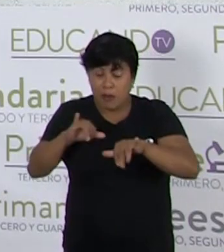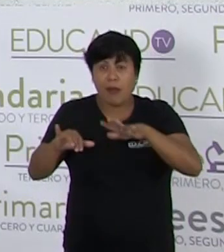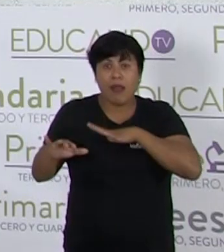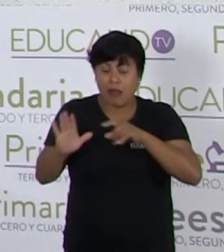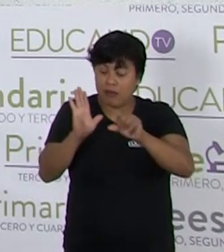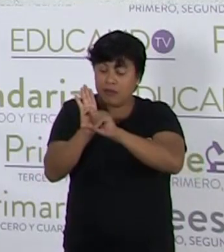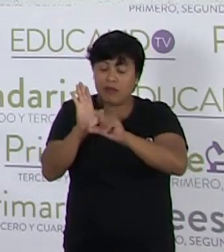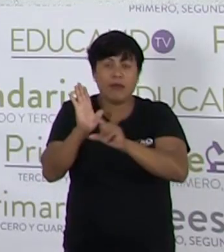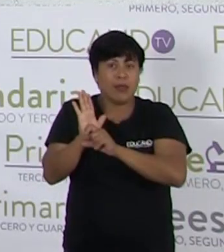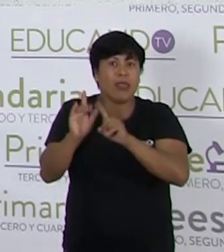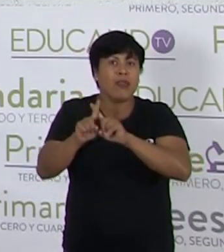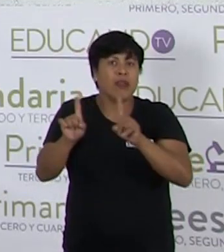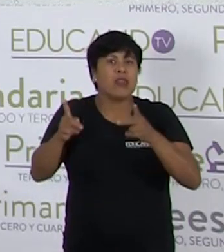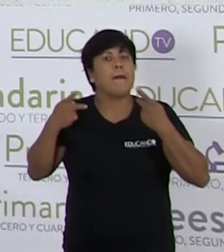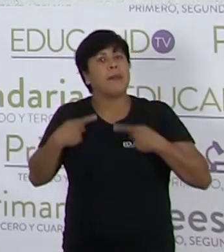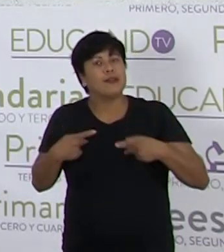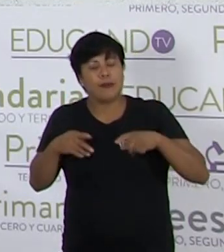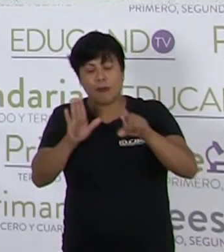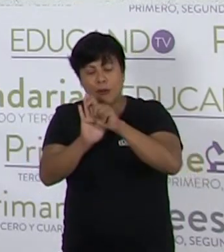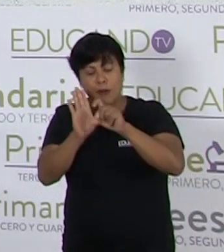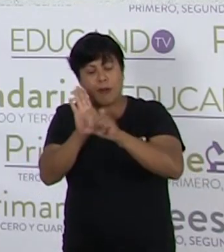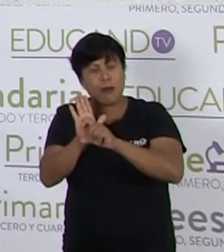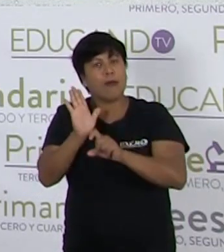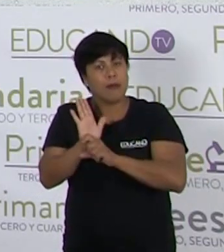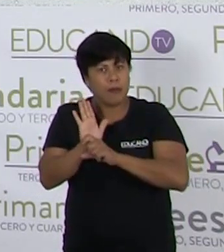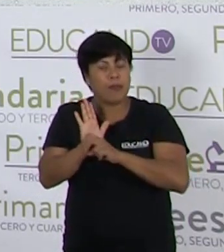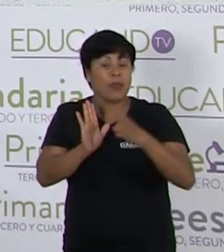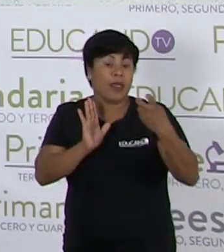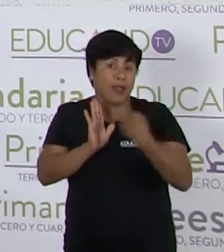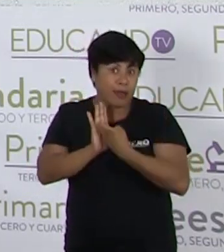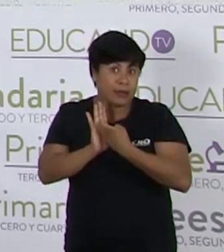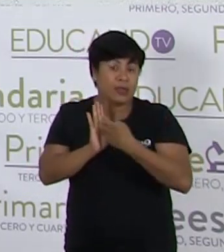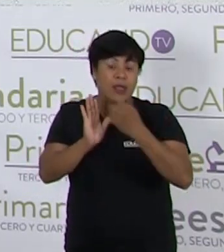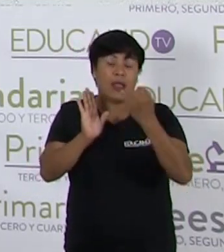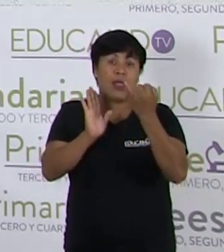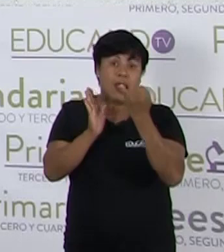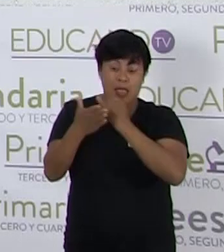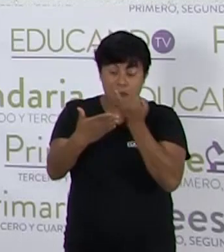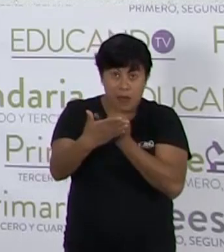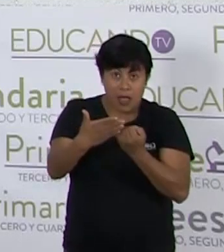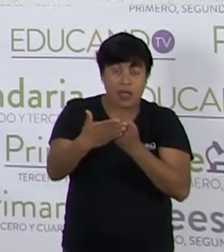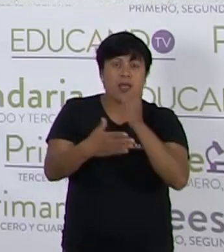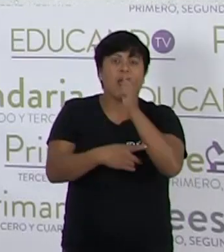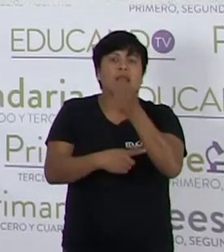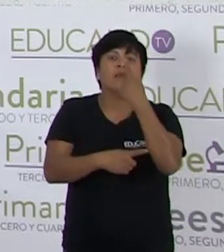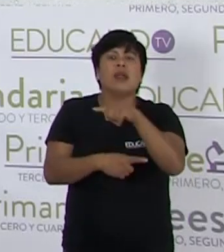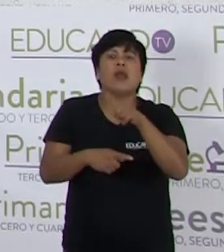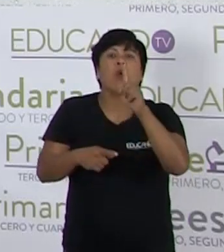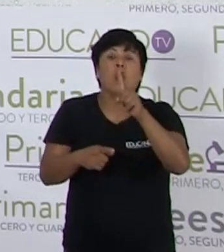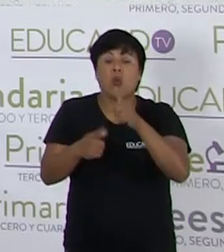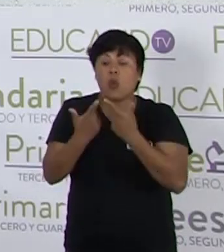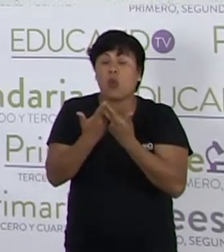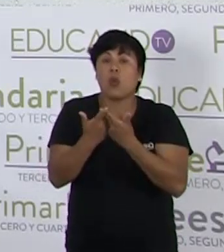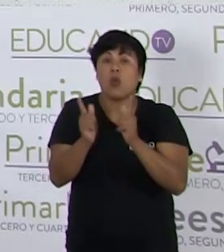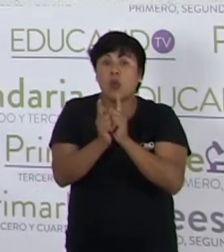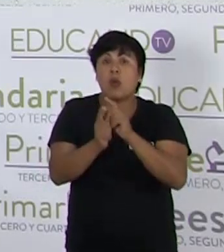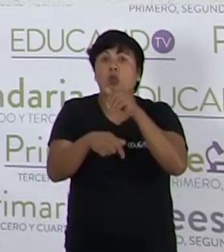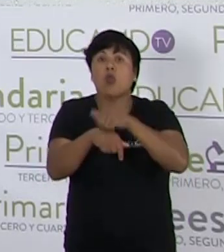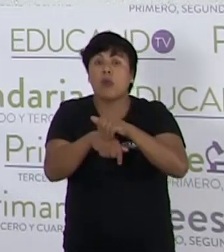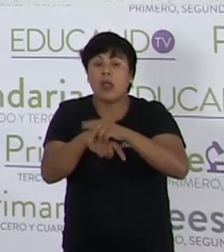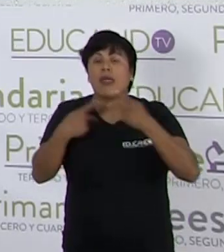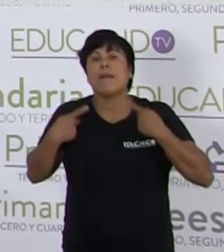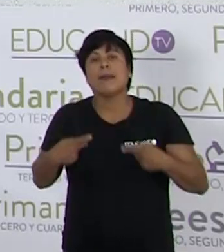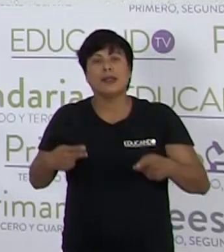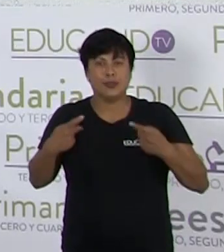pequeñas imágenes de personas y que esas imágenes representan a un número